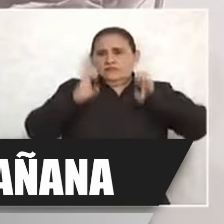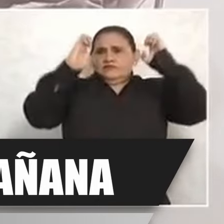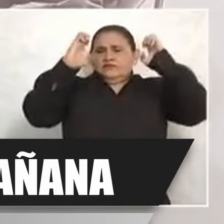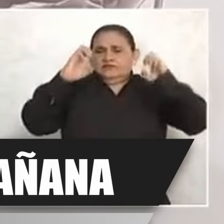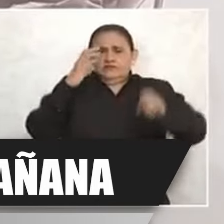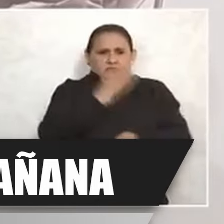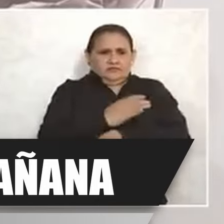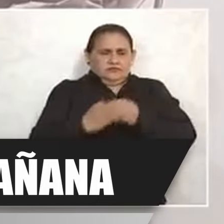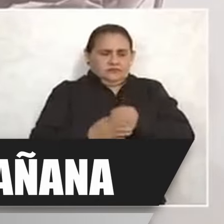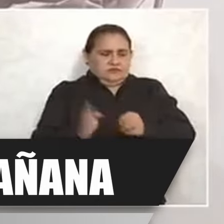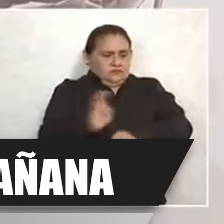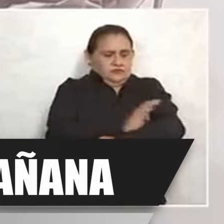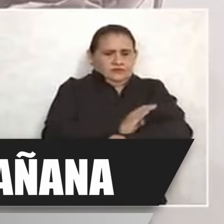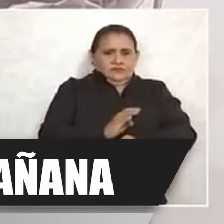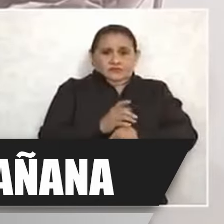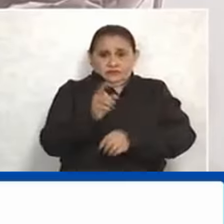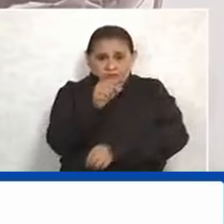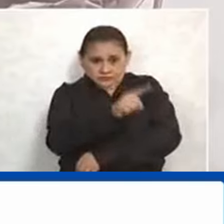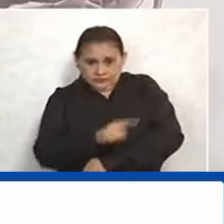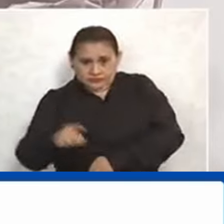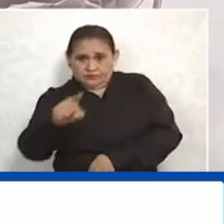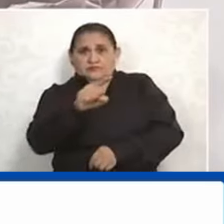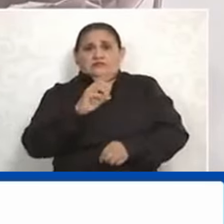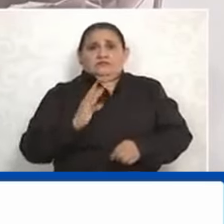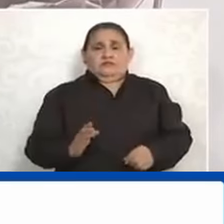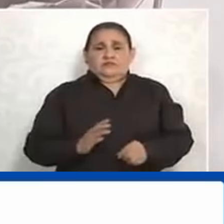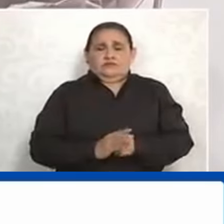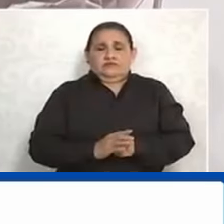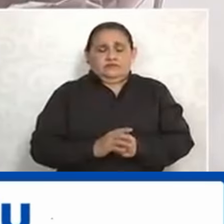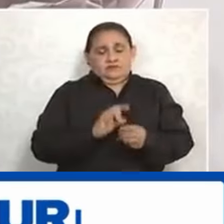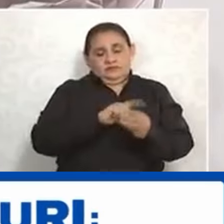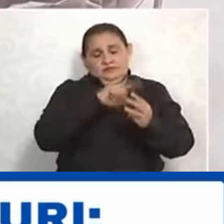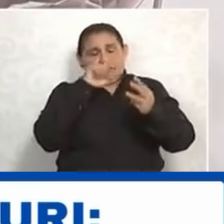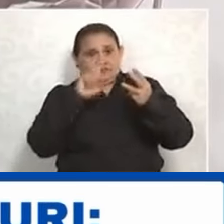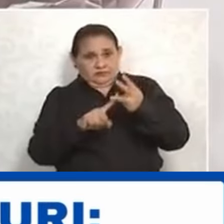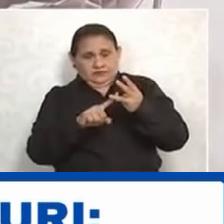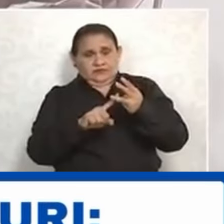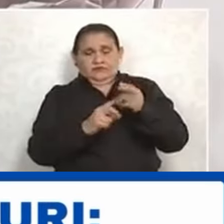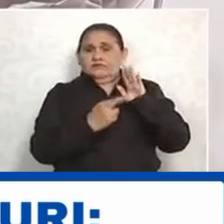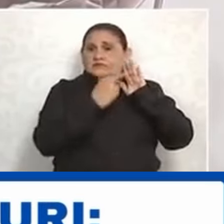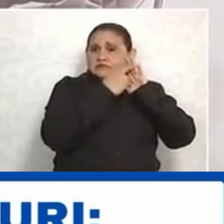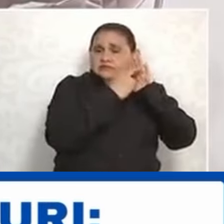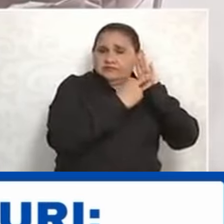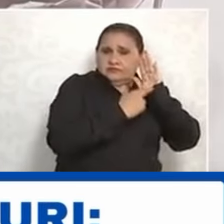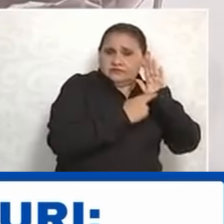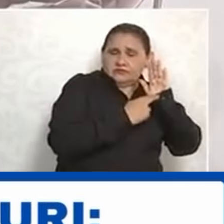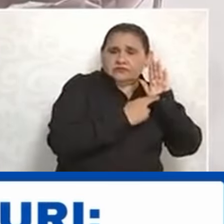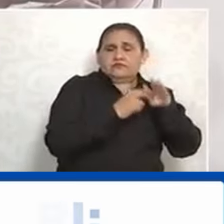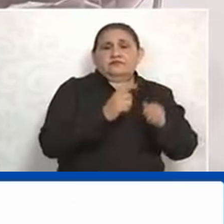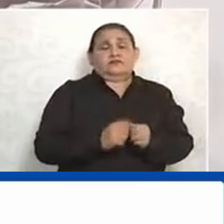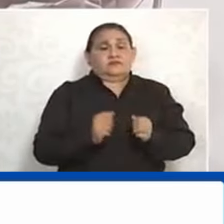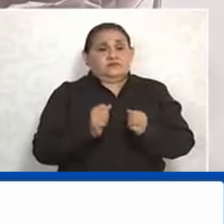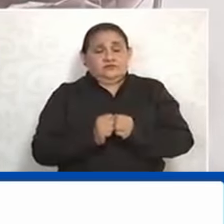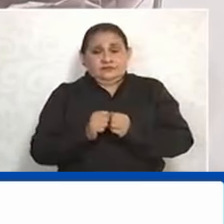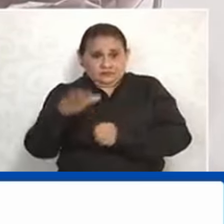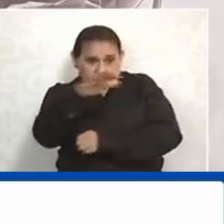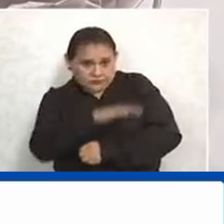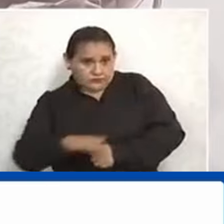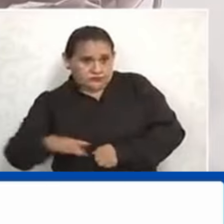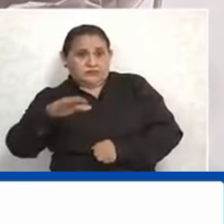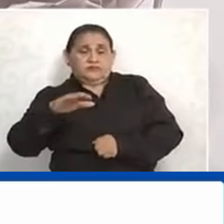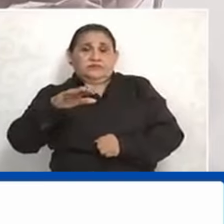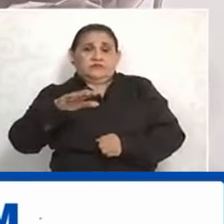gente, en particular de quien menos tiene. Y el tercer principio: con el pueblo todo,